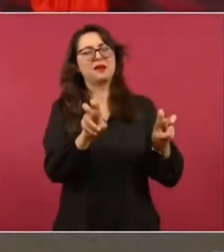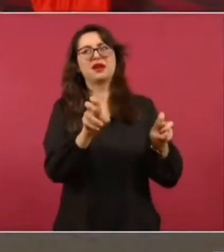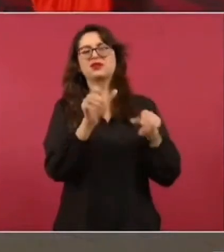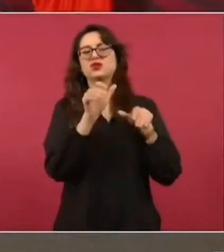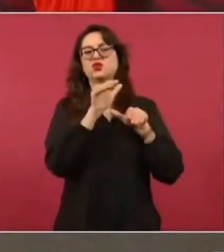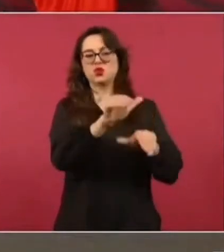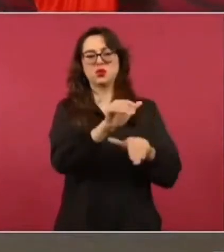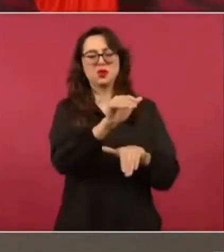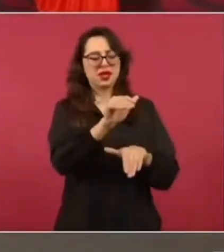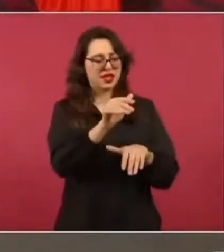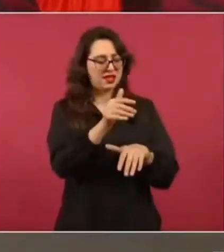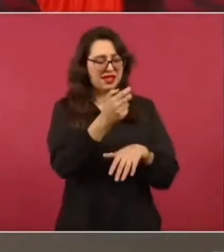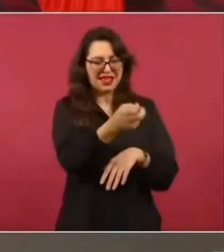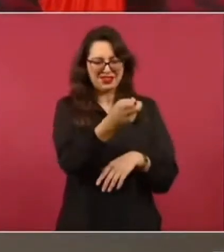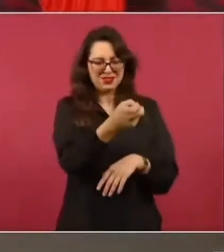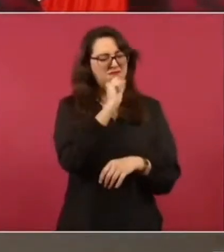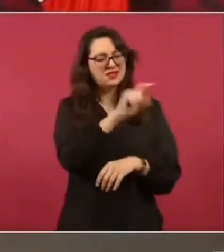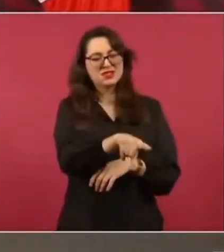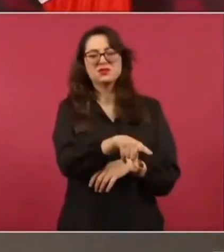eso.